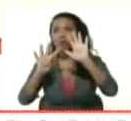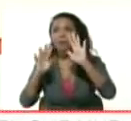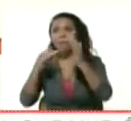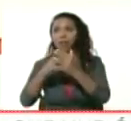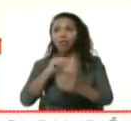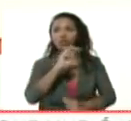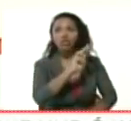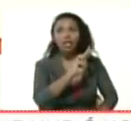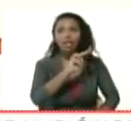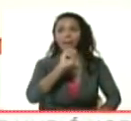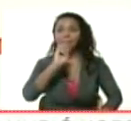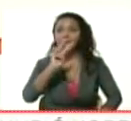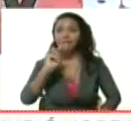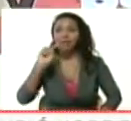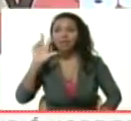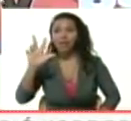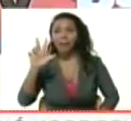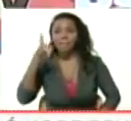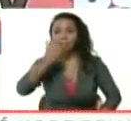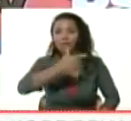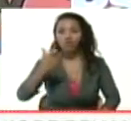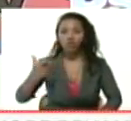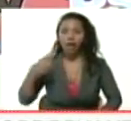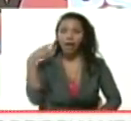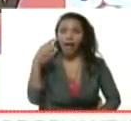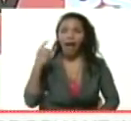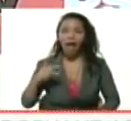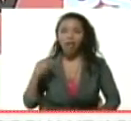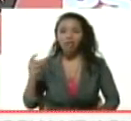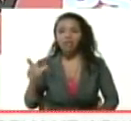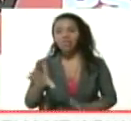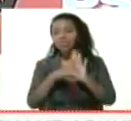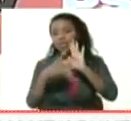10.739.223 personas que ejercen su derecho al voto.